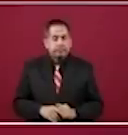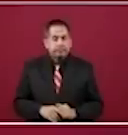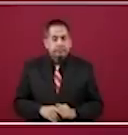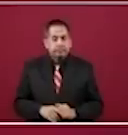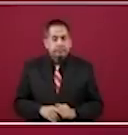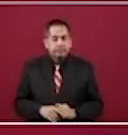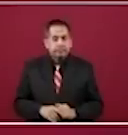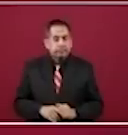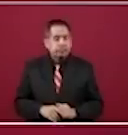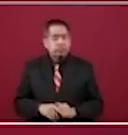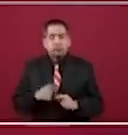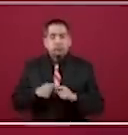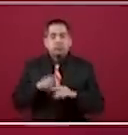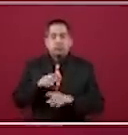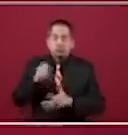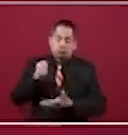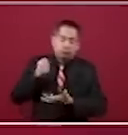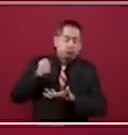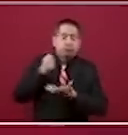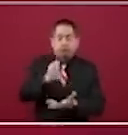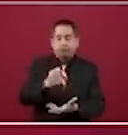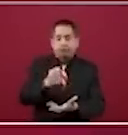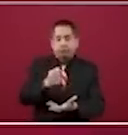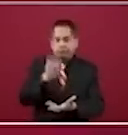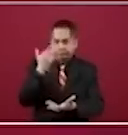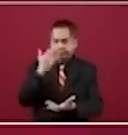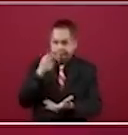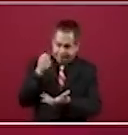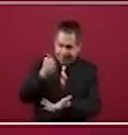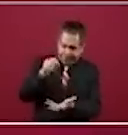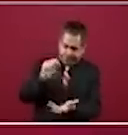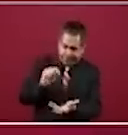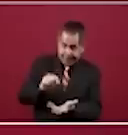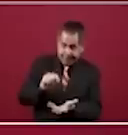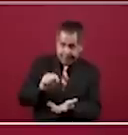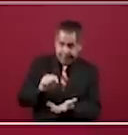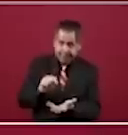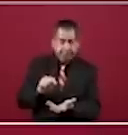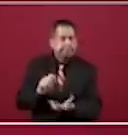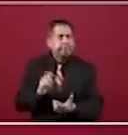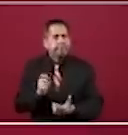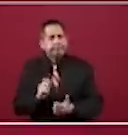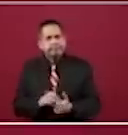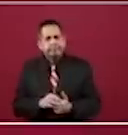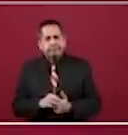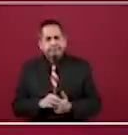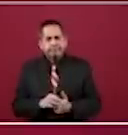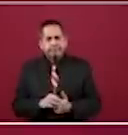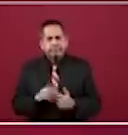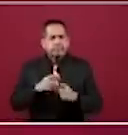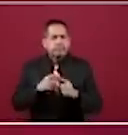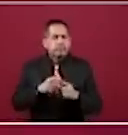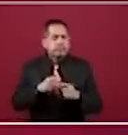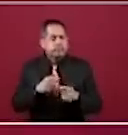el presupuesto que se tiene, de los